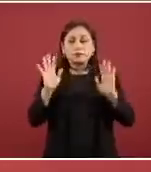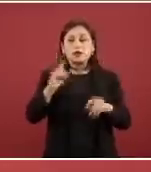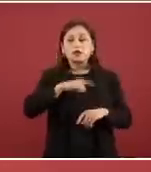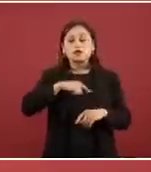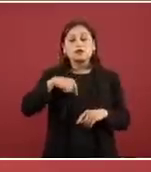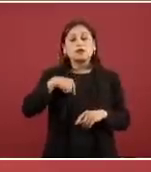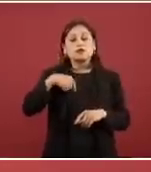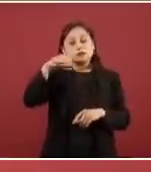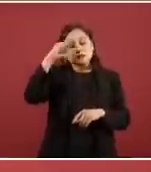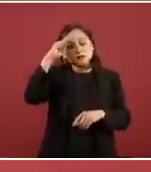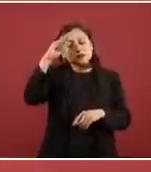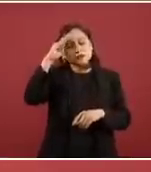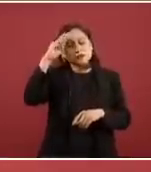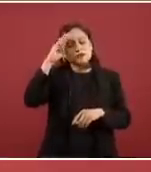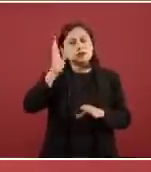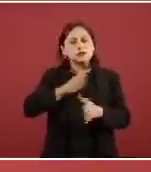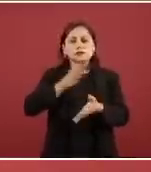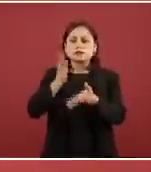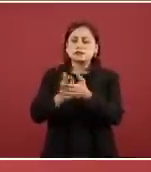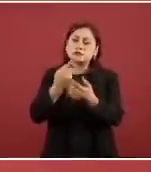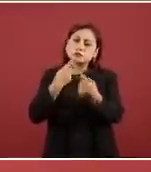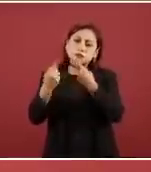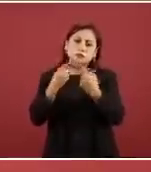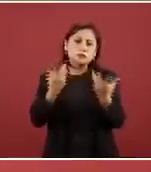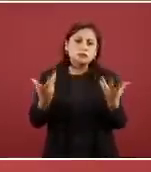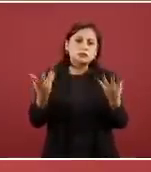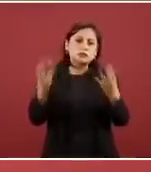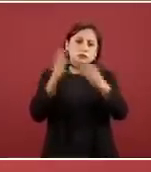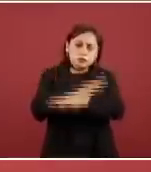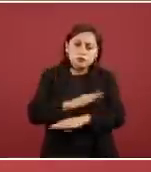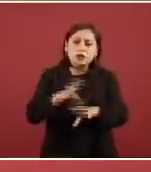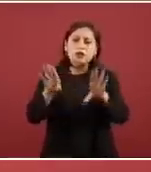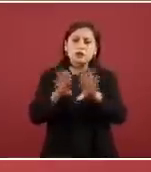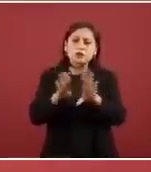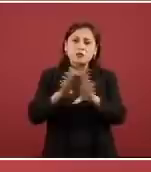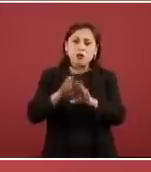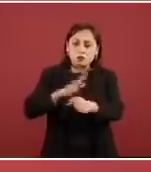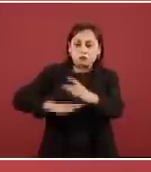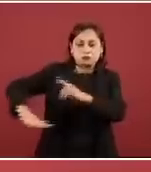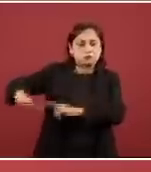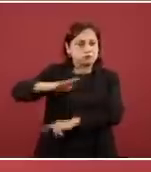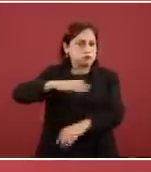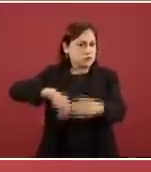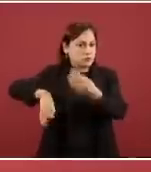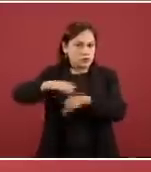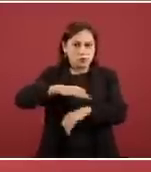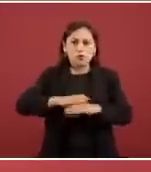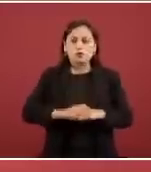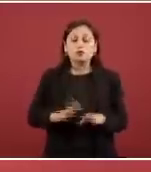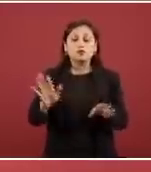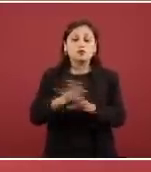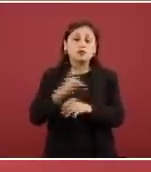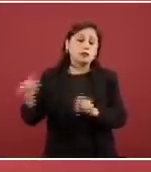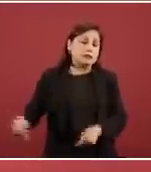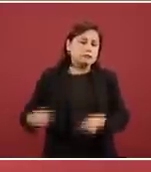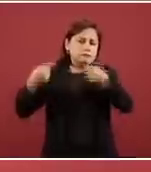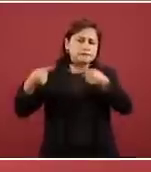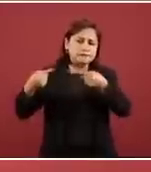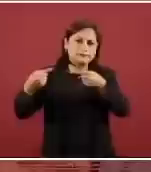conciliación de todos, porque la confrontación y sobre